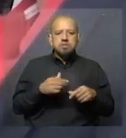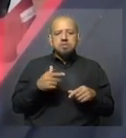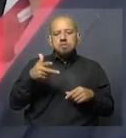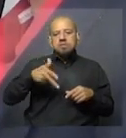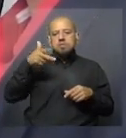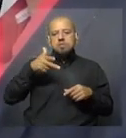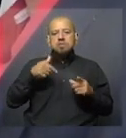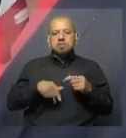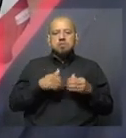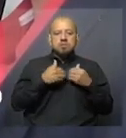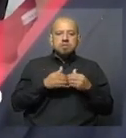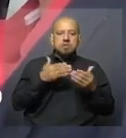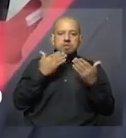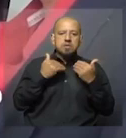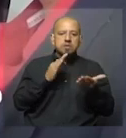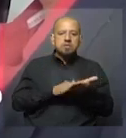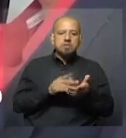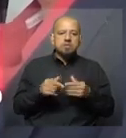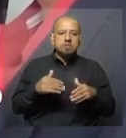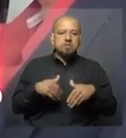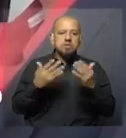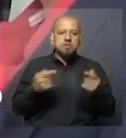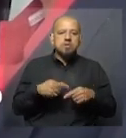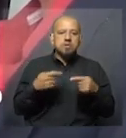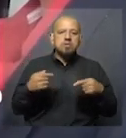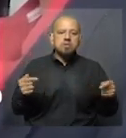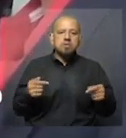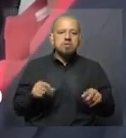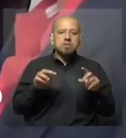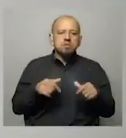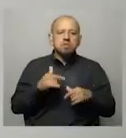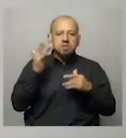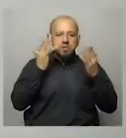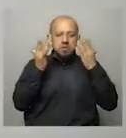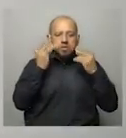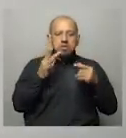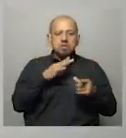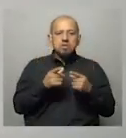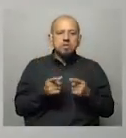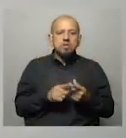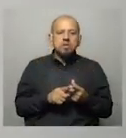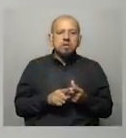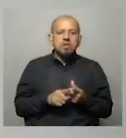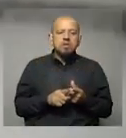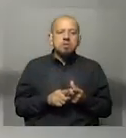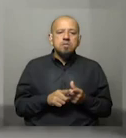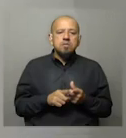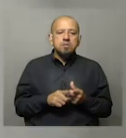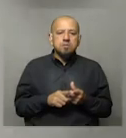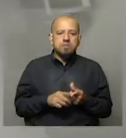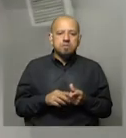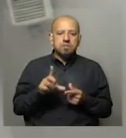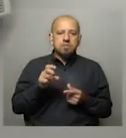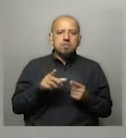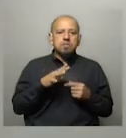eso, y empieza a hablar de cualquier cosa. El tema del arte da la posibilidad esa. Obviamente muestran